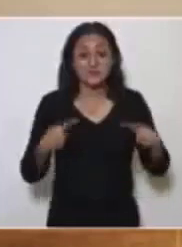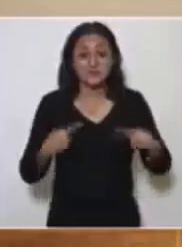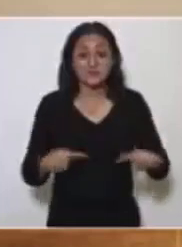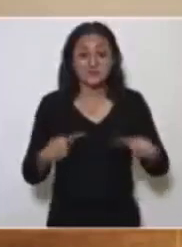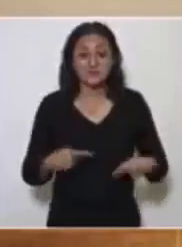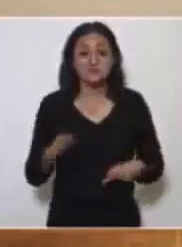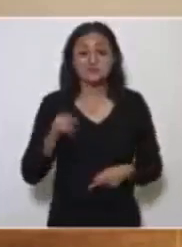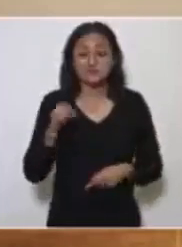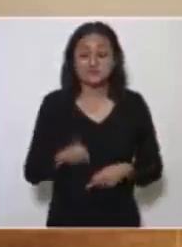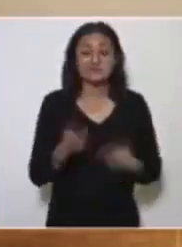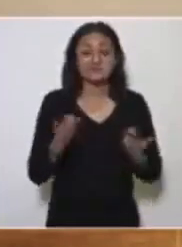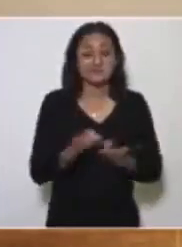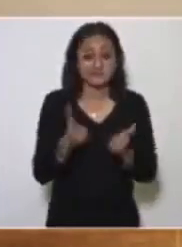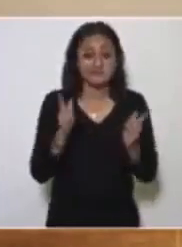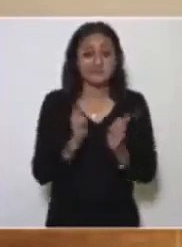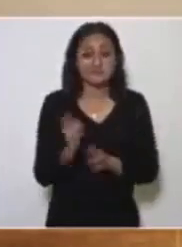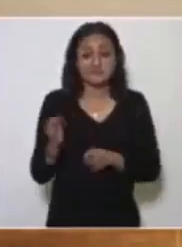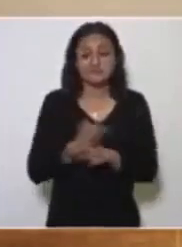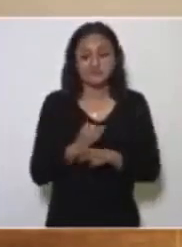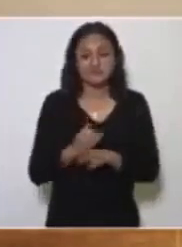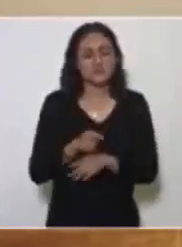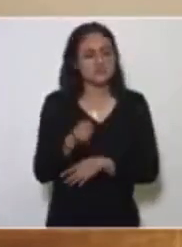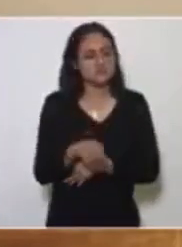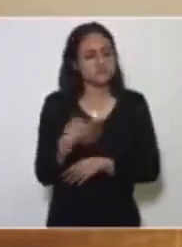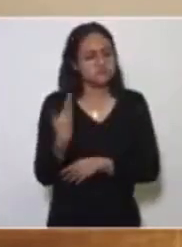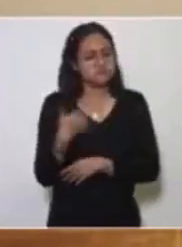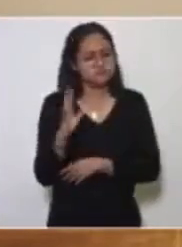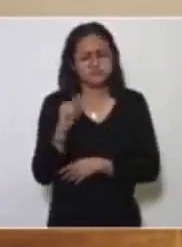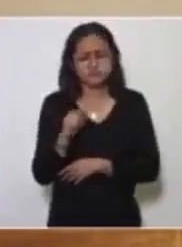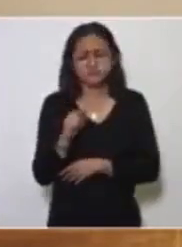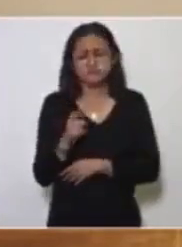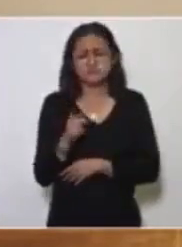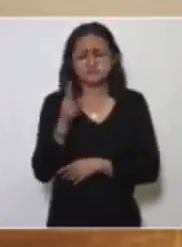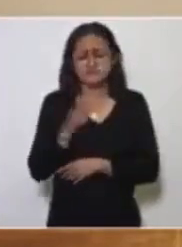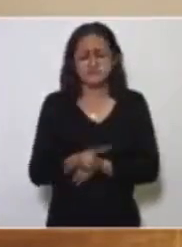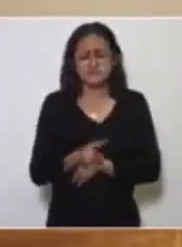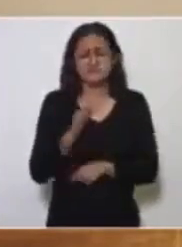hace que Morena sea el único partido capaz de celebrar este tipo de eventos.